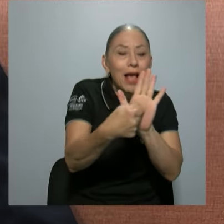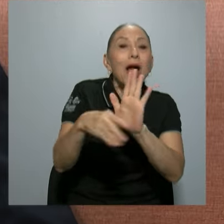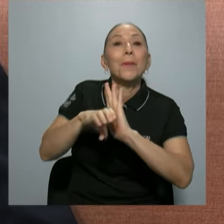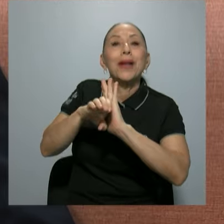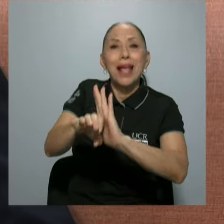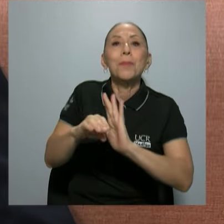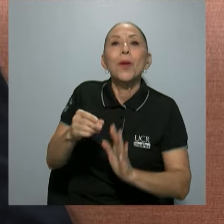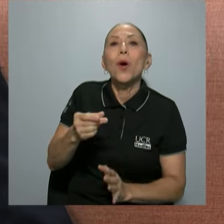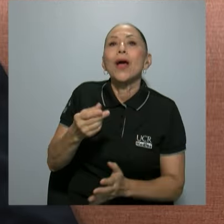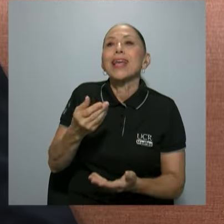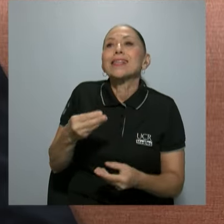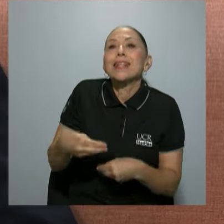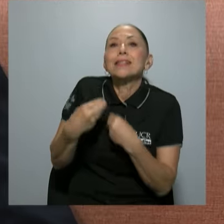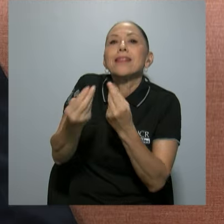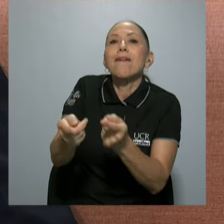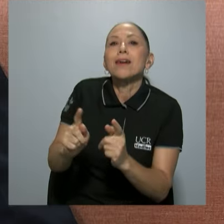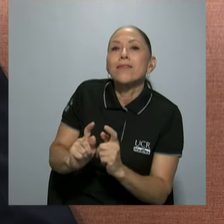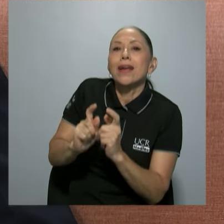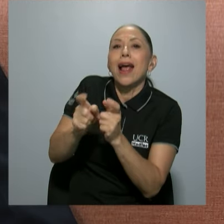aquellos viajes